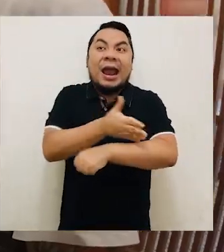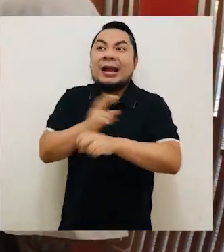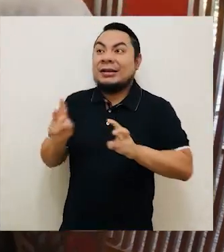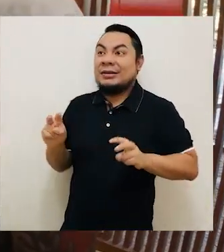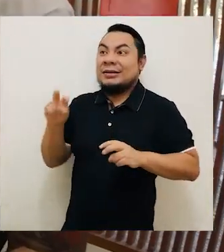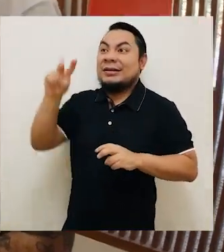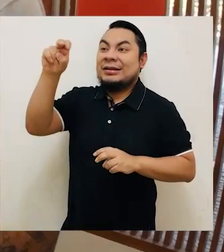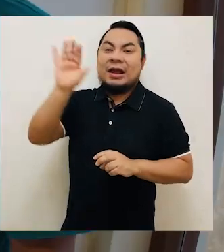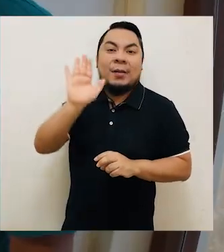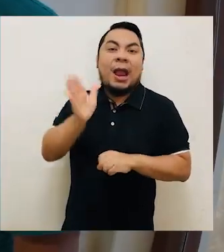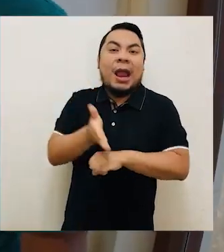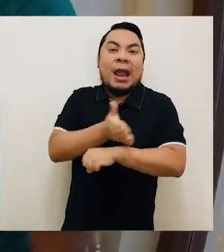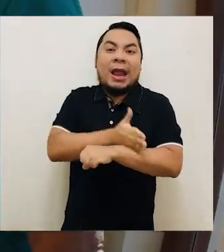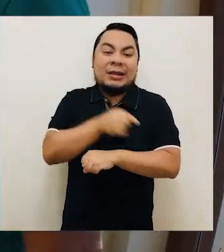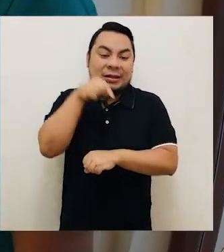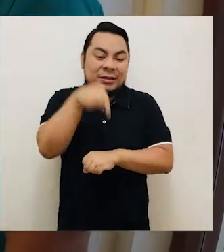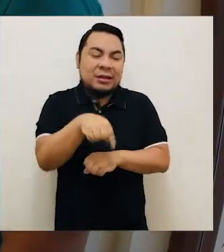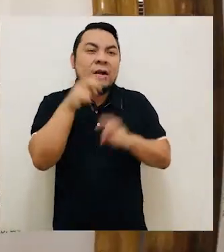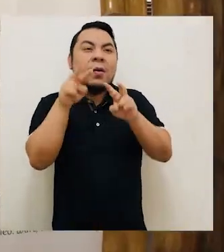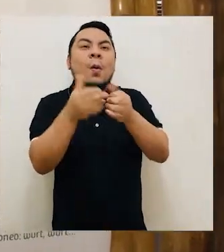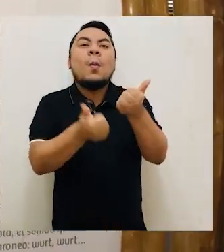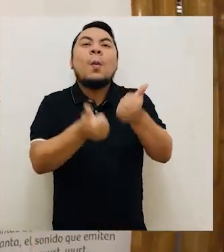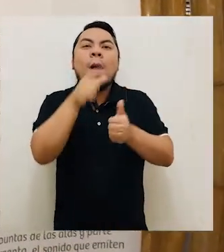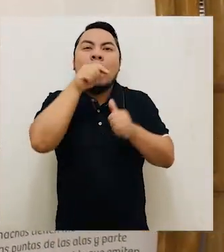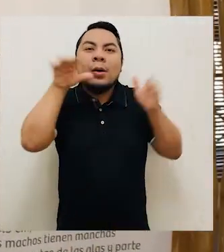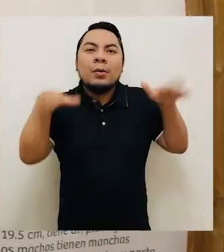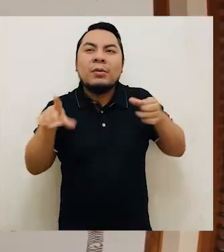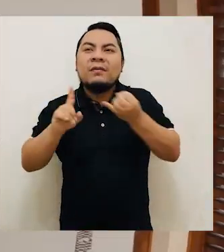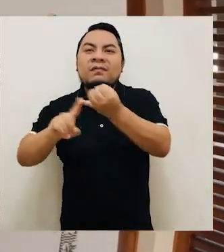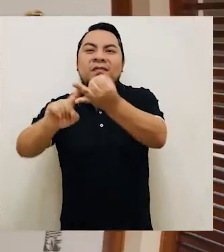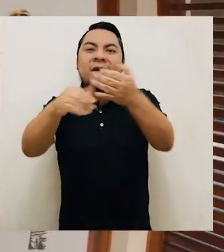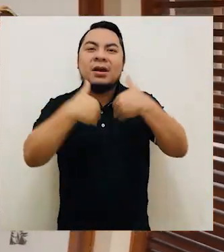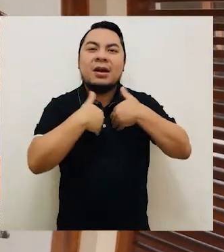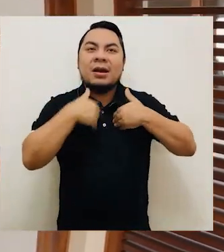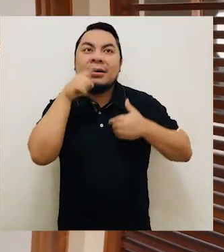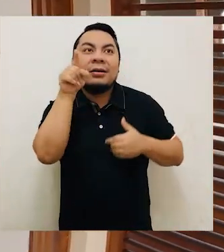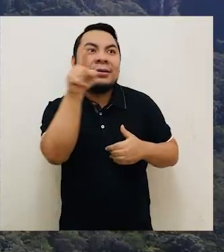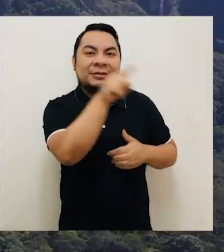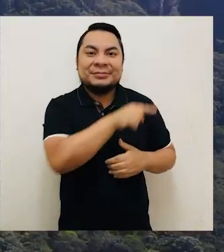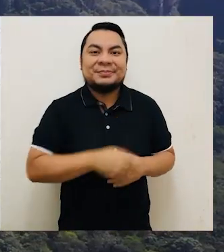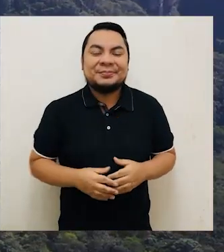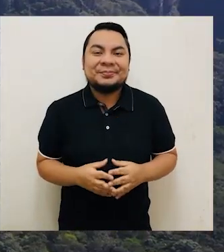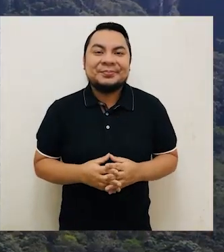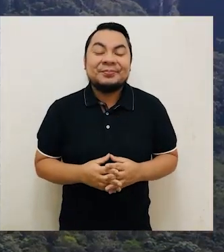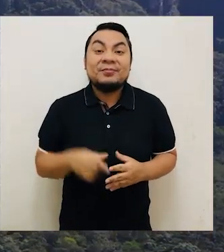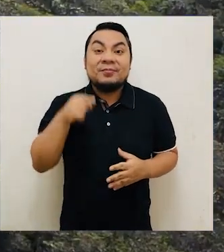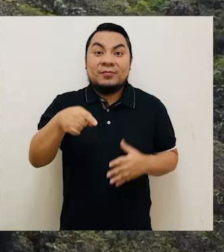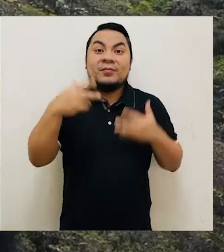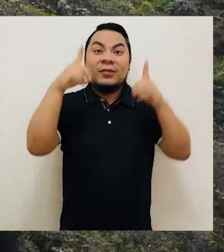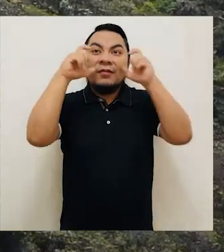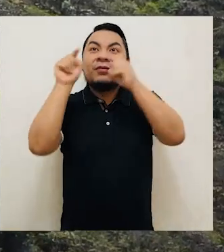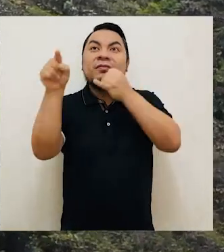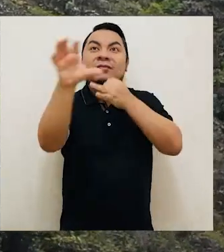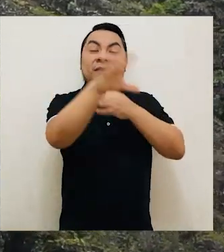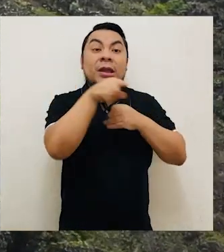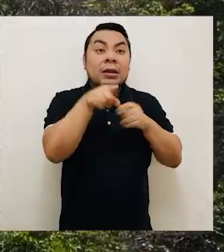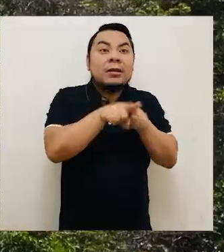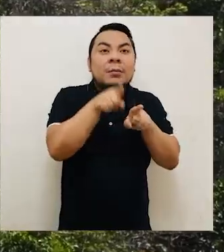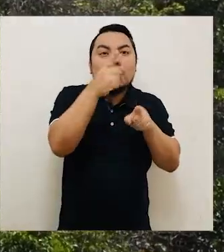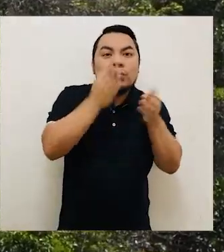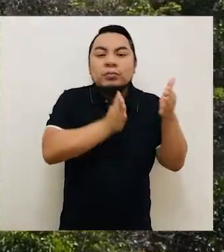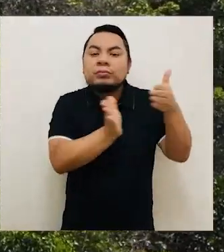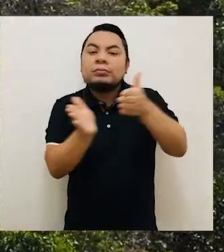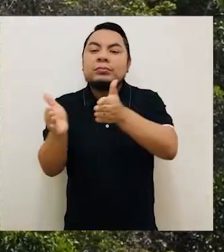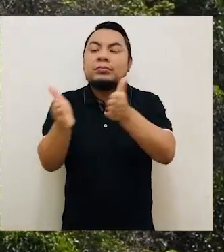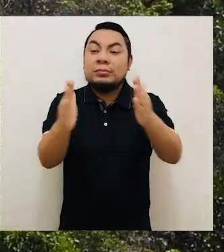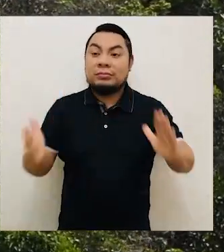de subir a la cima para poder identificar cuáles son las aves y especies de mamíferos que vamos a encontrar. El Morro Calzada tiene varias rutas y